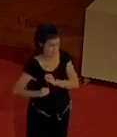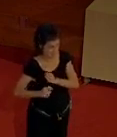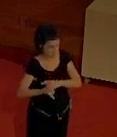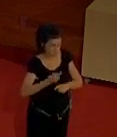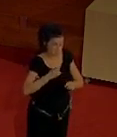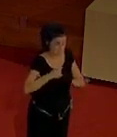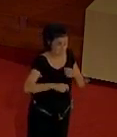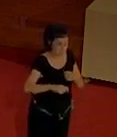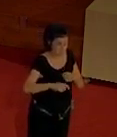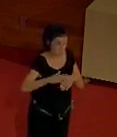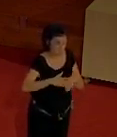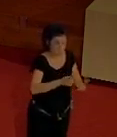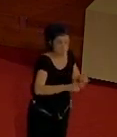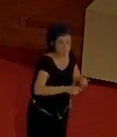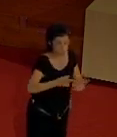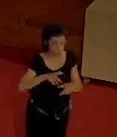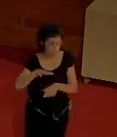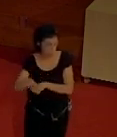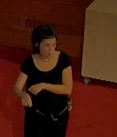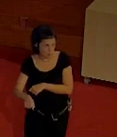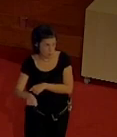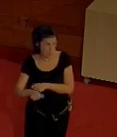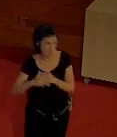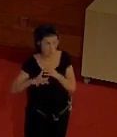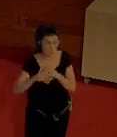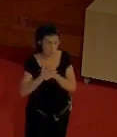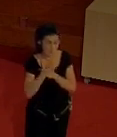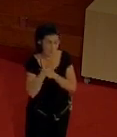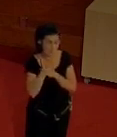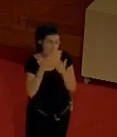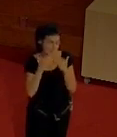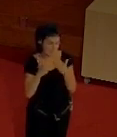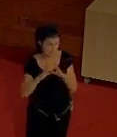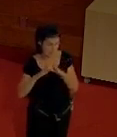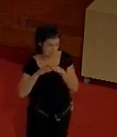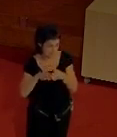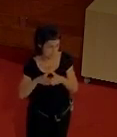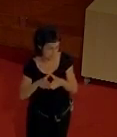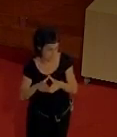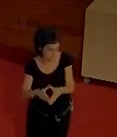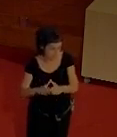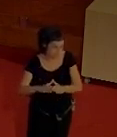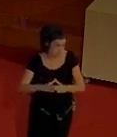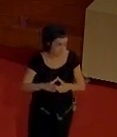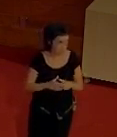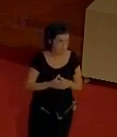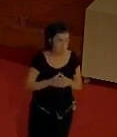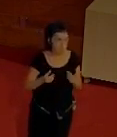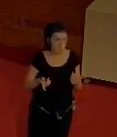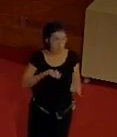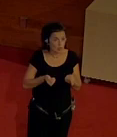de productos que vienen a través del mar partiendo de una situación real que es El dominio marítimo que tiene Estados Unidos en todo